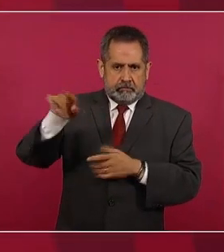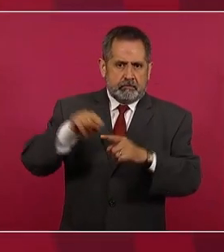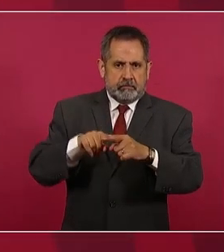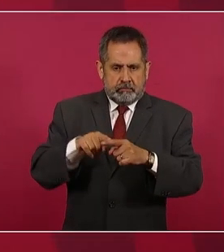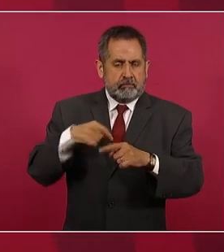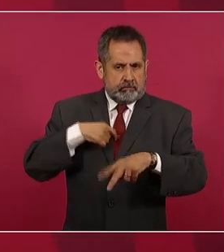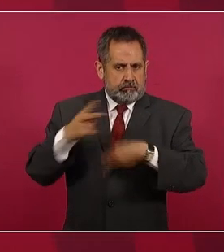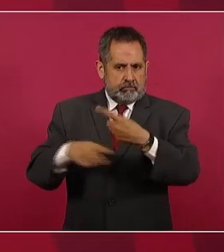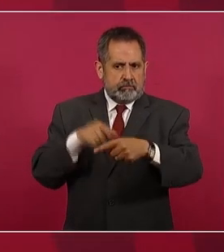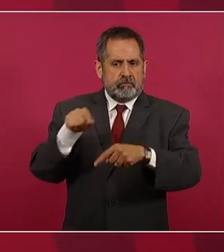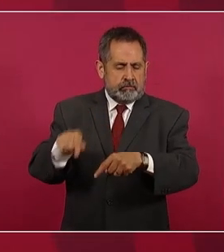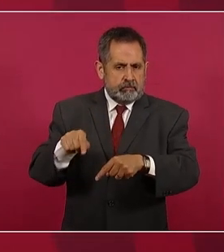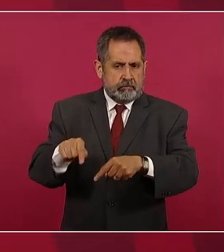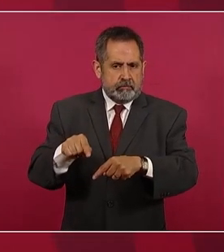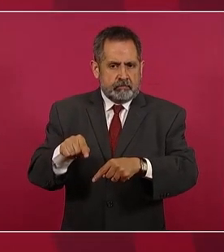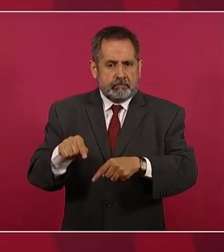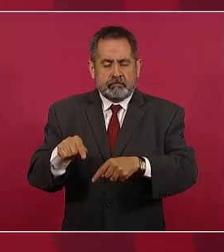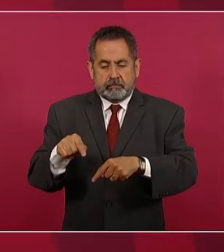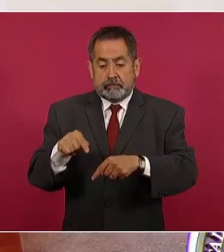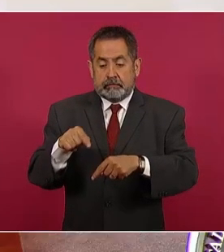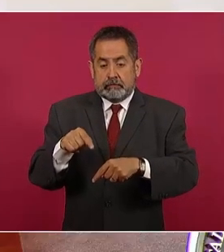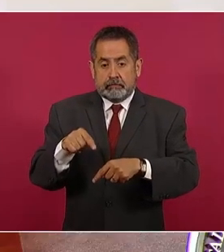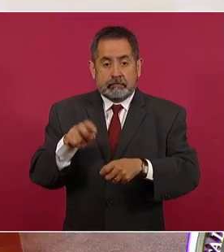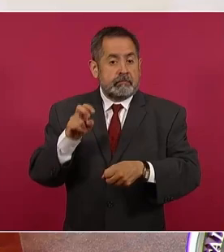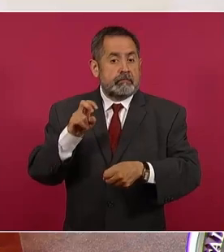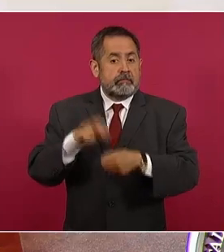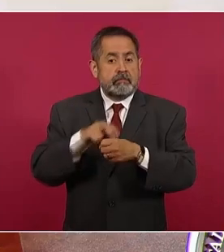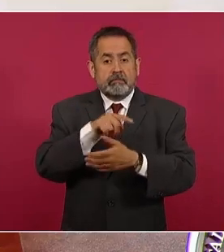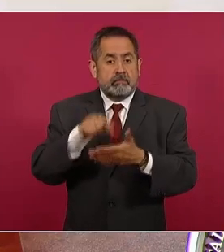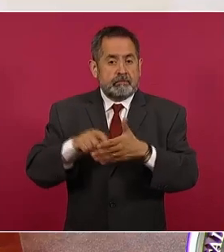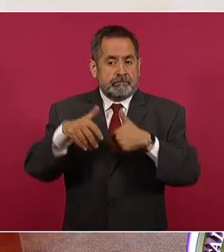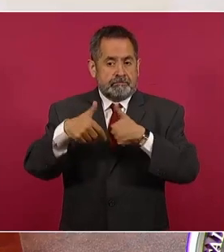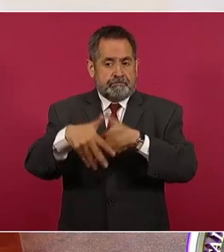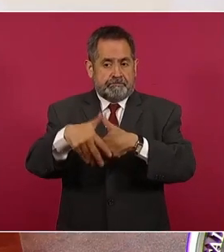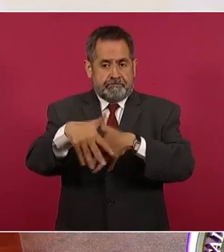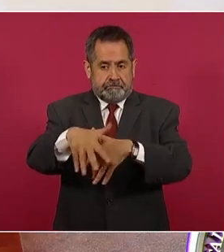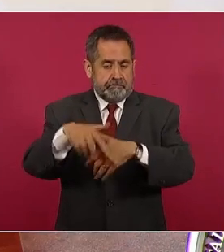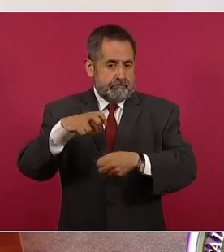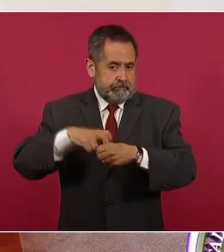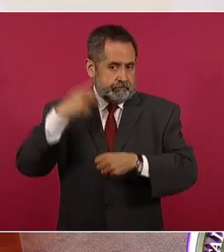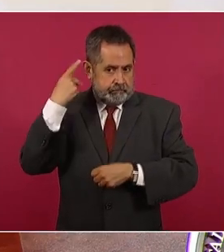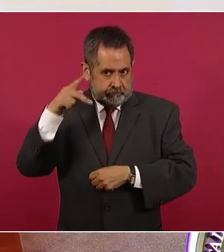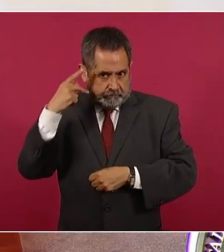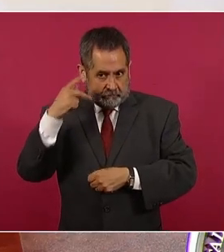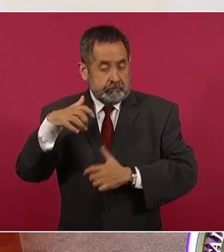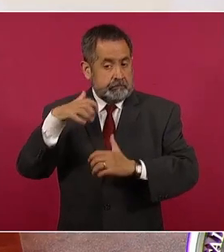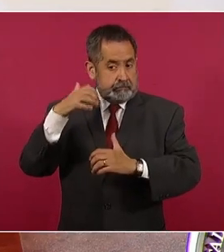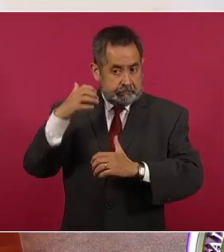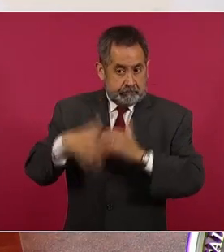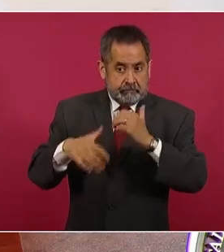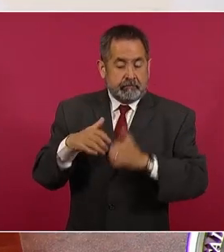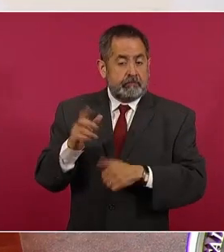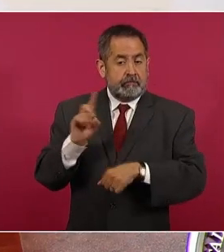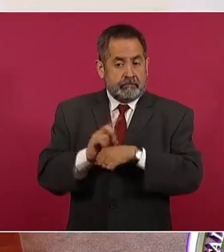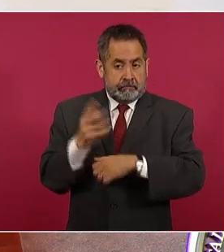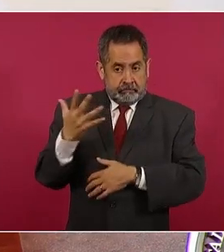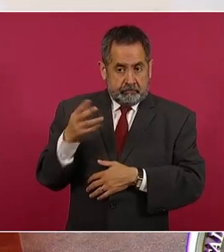Sí, voy a estar. Voy a estar en el desfile de Puebla el día 5 de